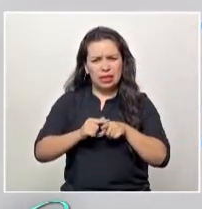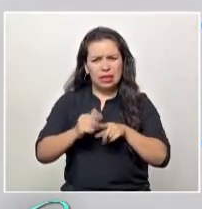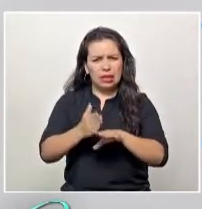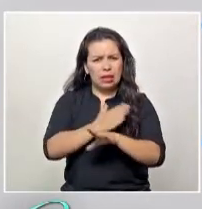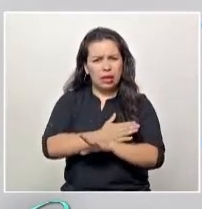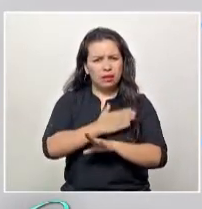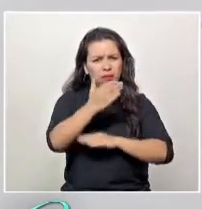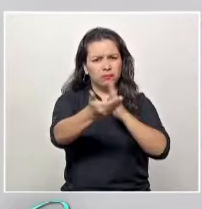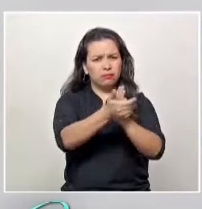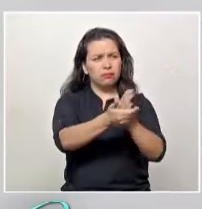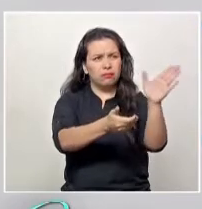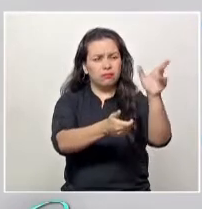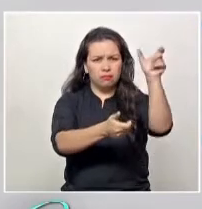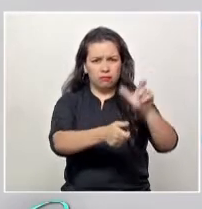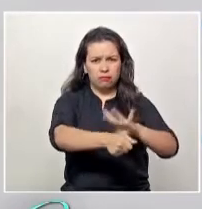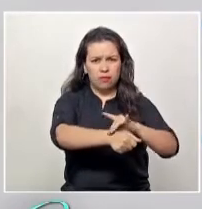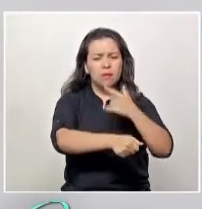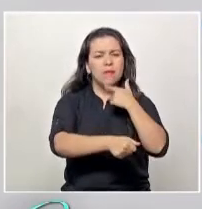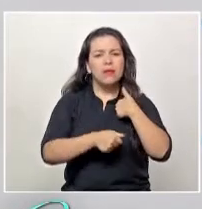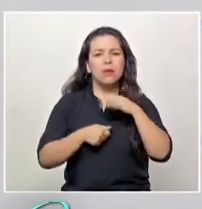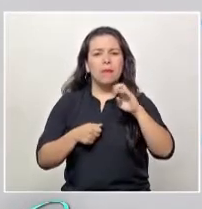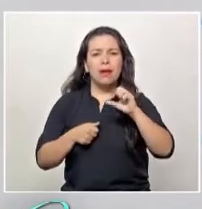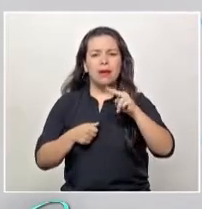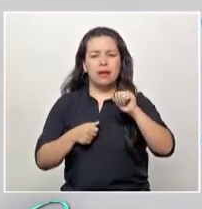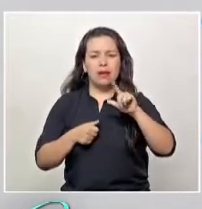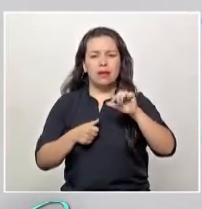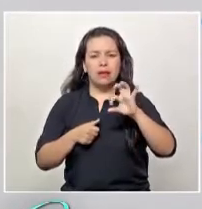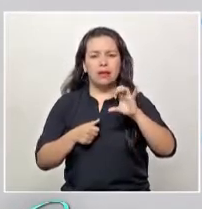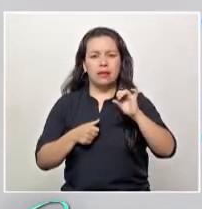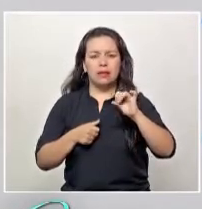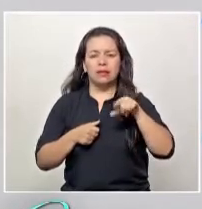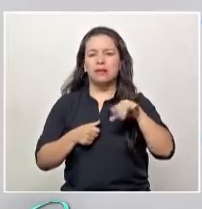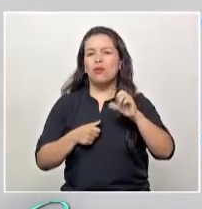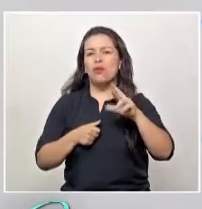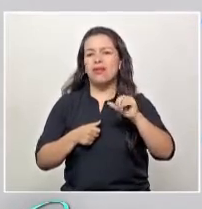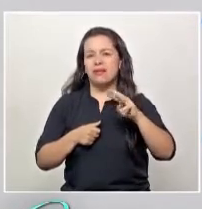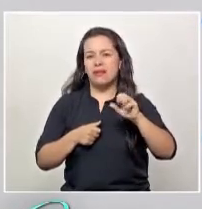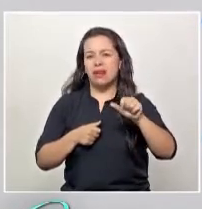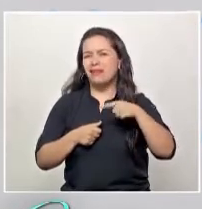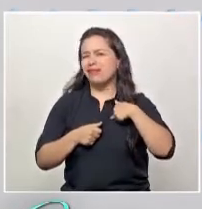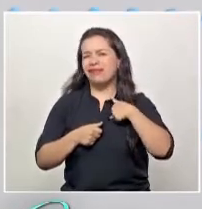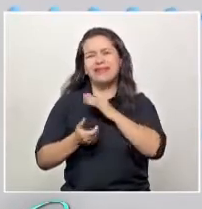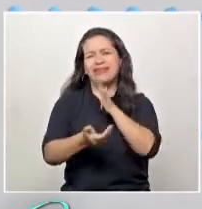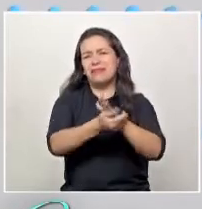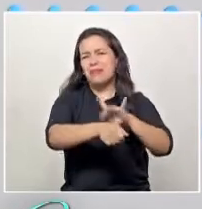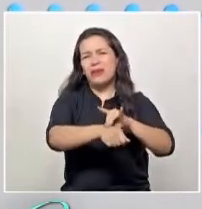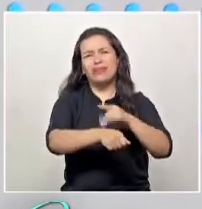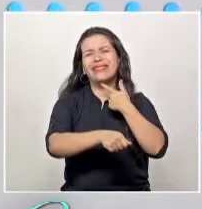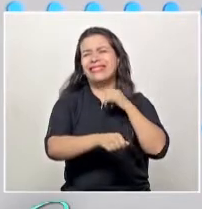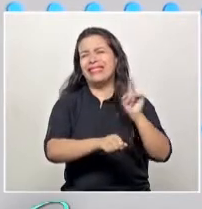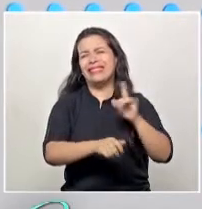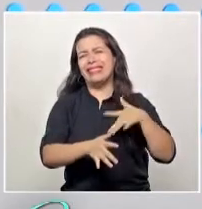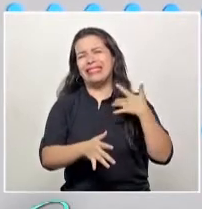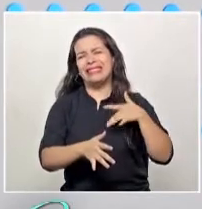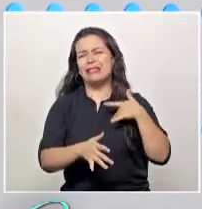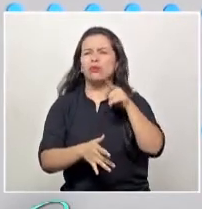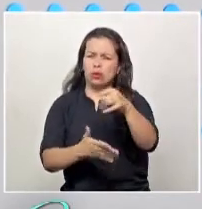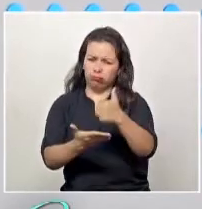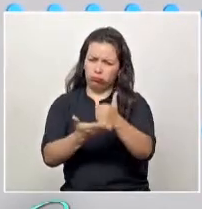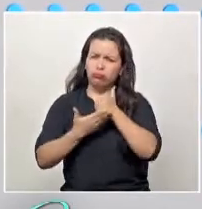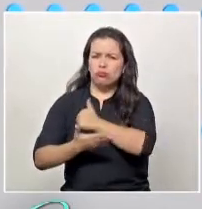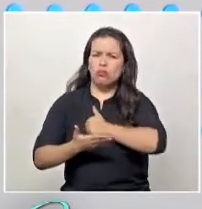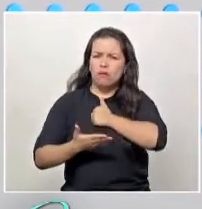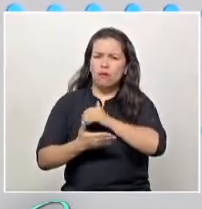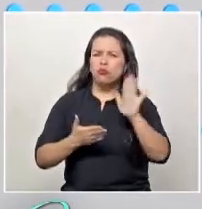con V-ananitis crónica. No me gusta la medicina convencional. Le pido el favor me ayude con un tratamiento